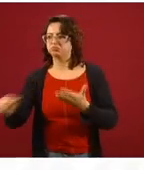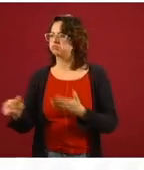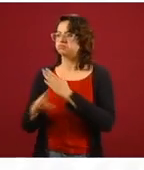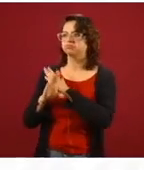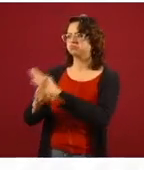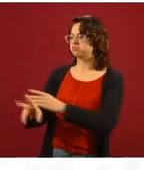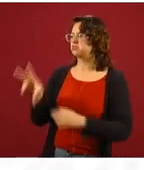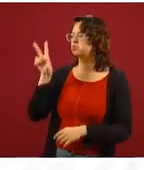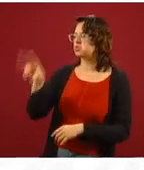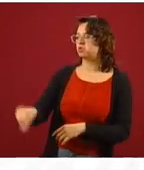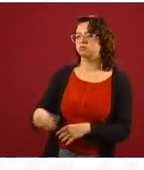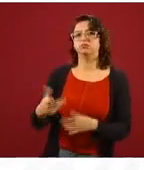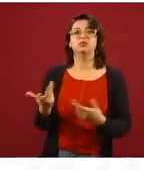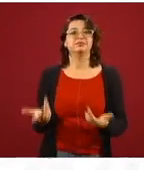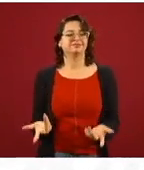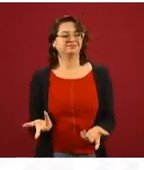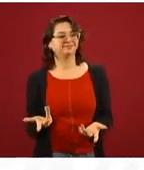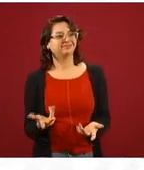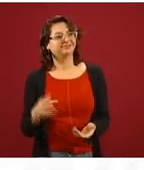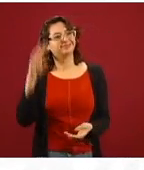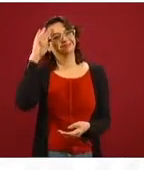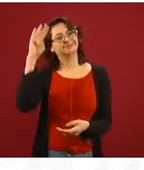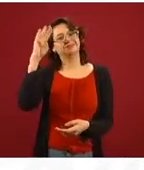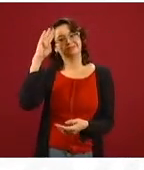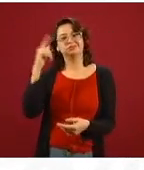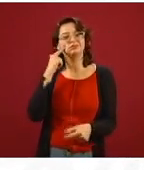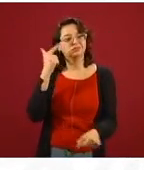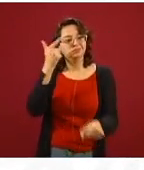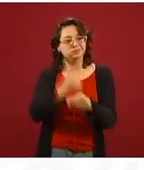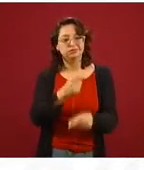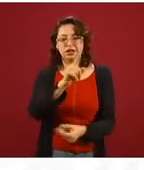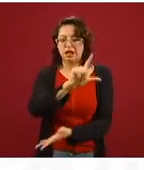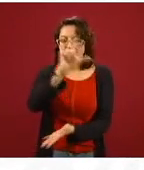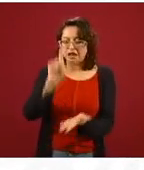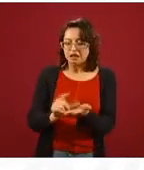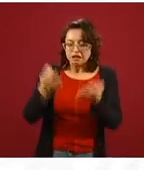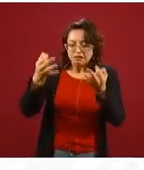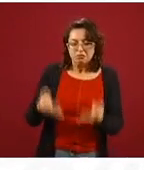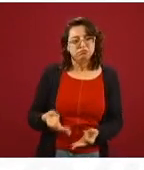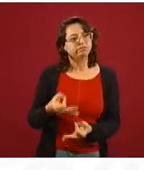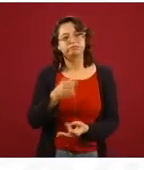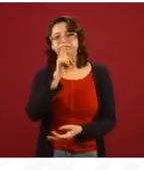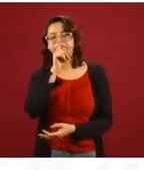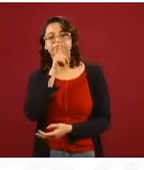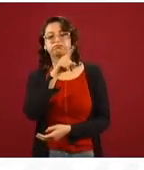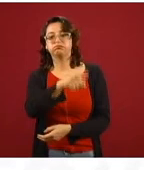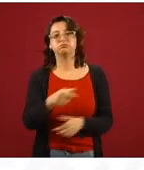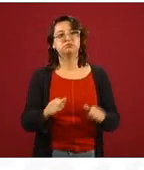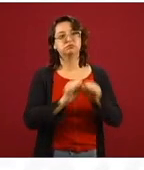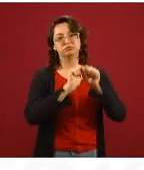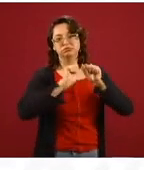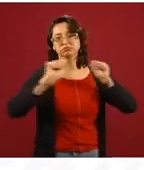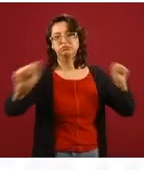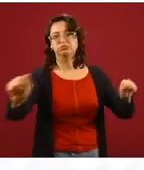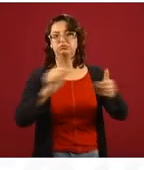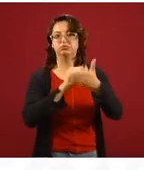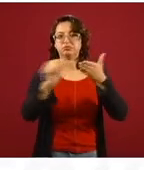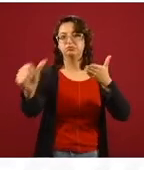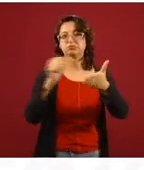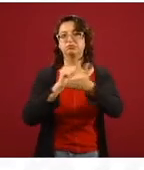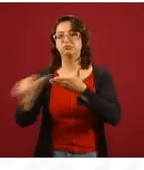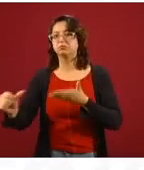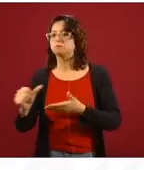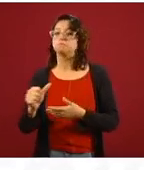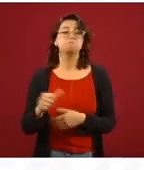lo van a robar, porque detectamos que no dan litros del litro y no permitieron poner los sellos de inmovilización. Lo vamos